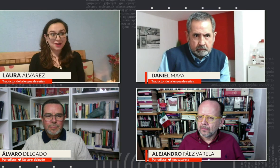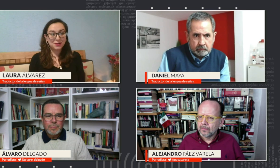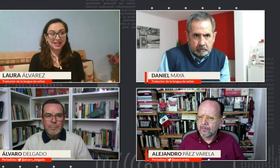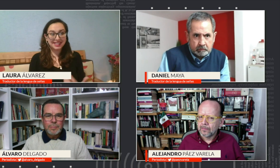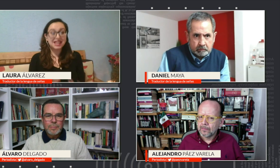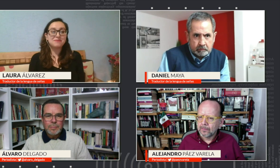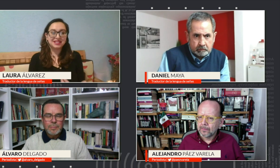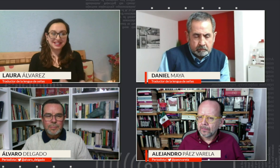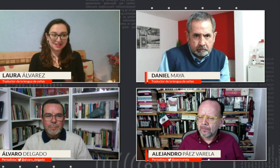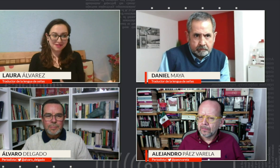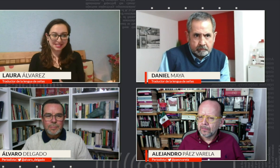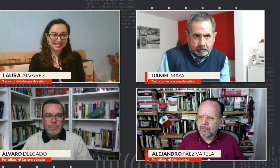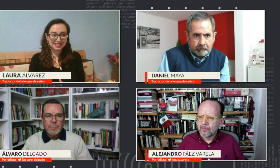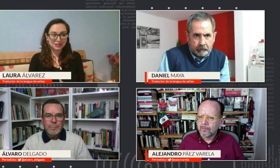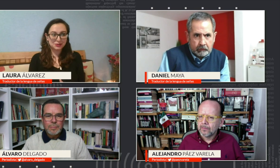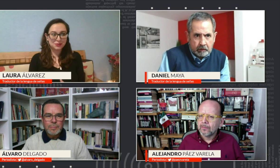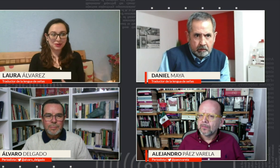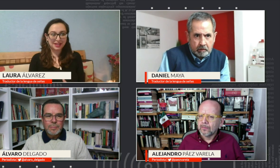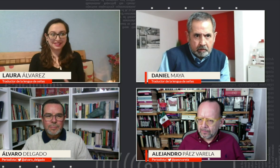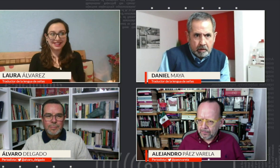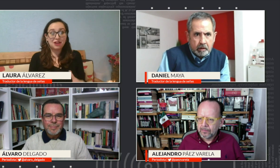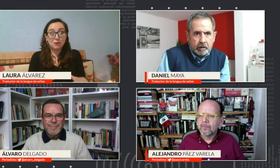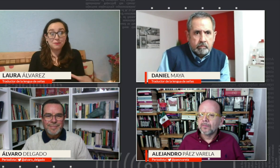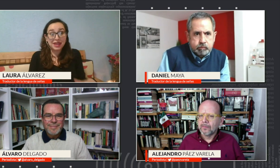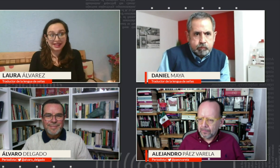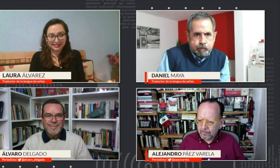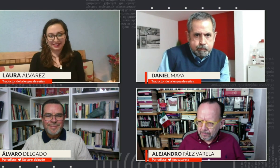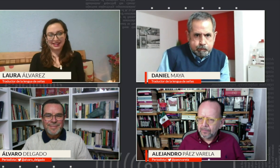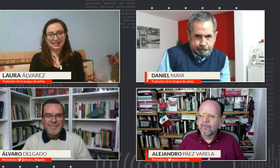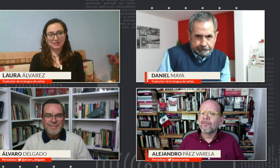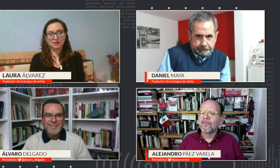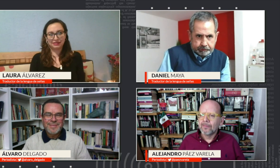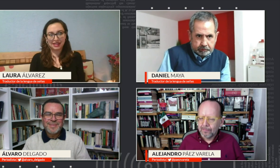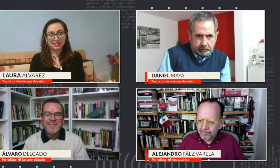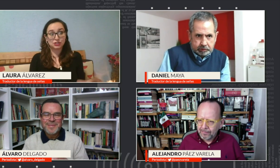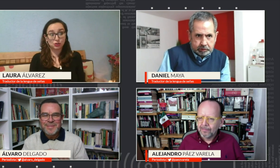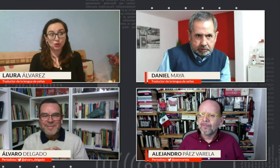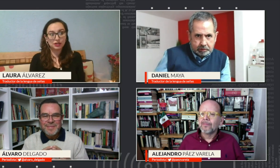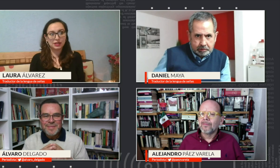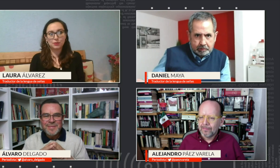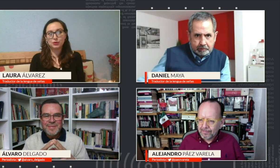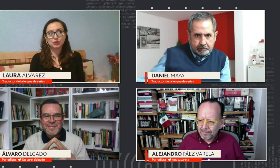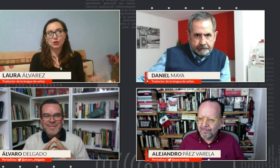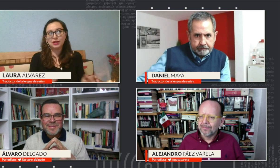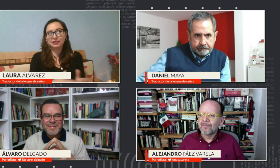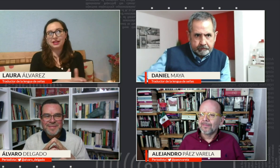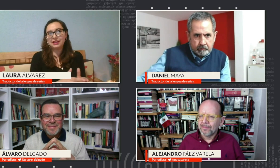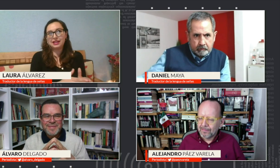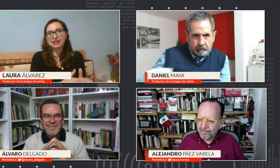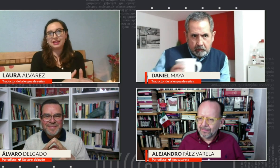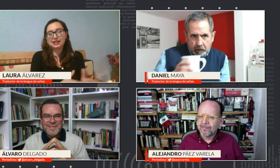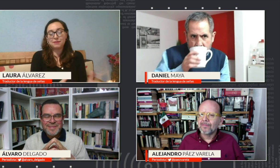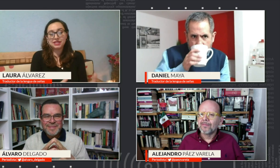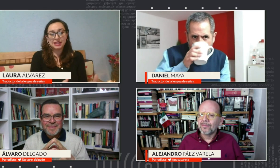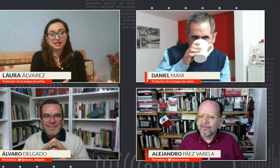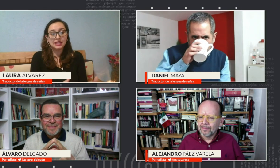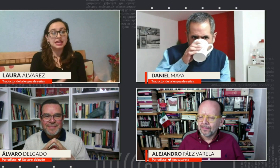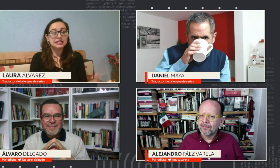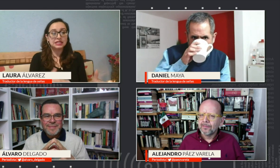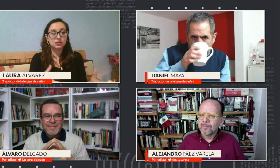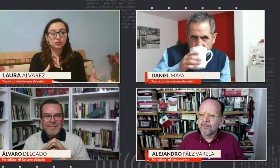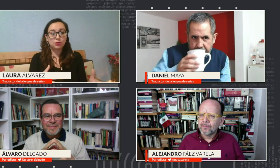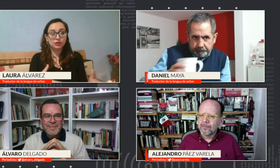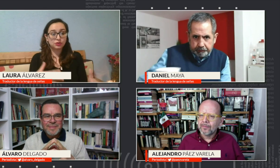gente ahora quiere aprender lengua de señas, ¿no? Porque ya lo ven en las pantallas todo el tiempo, no solo en la